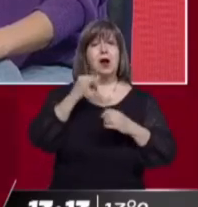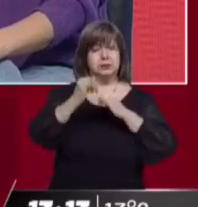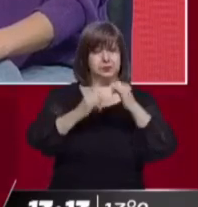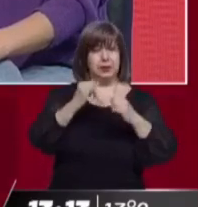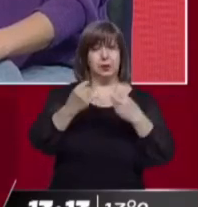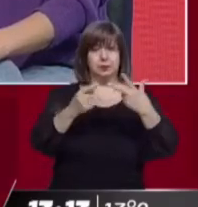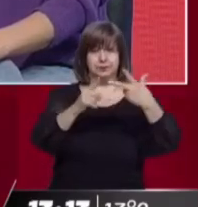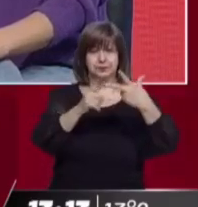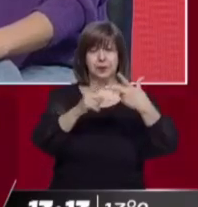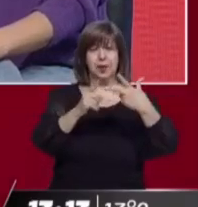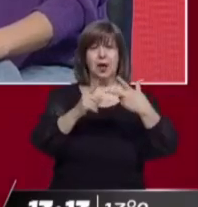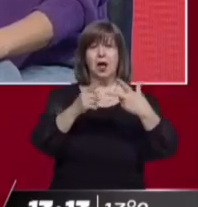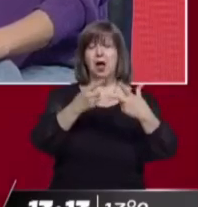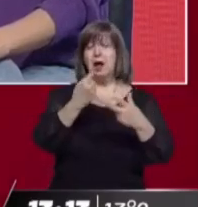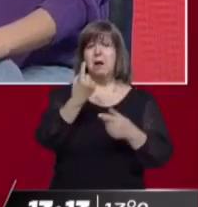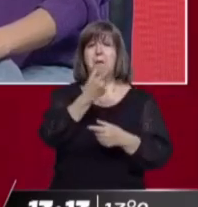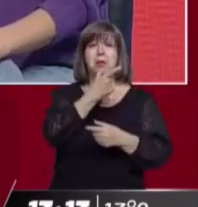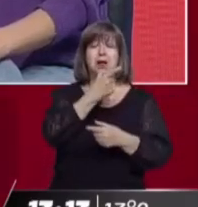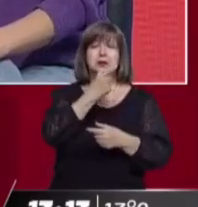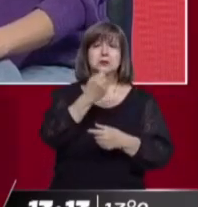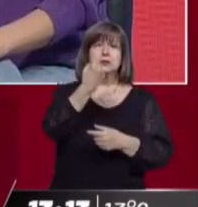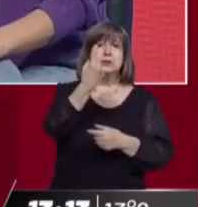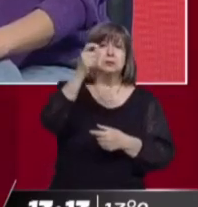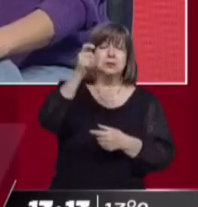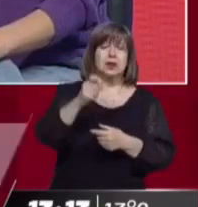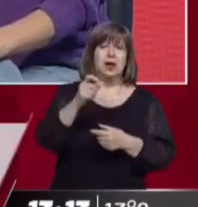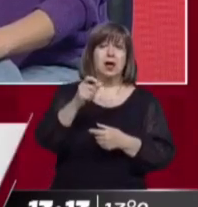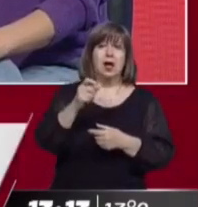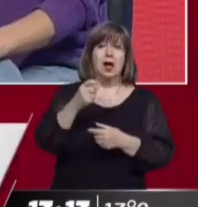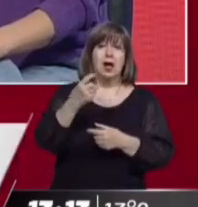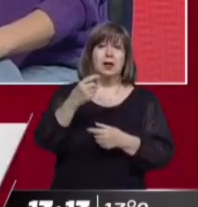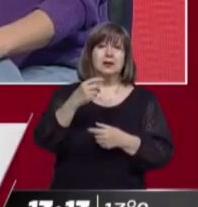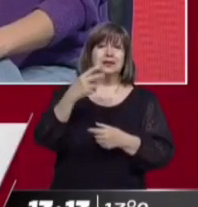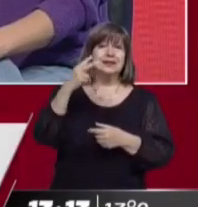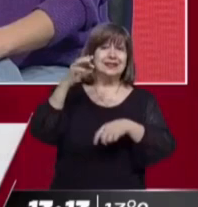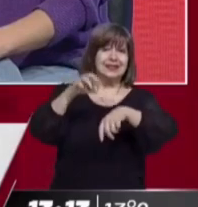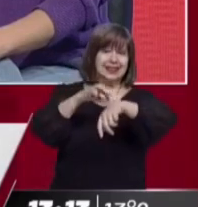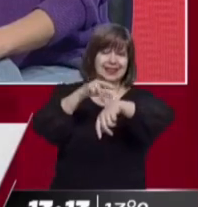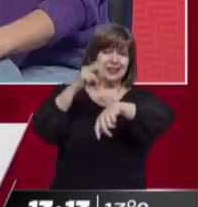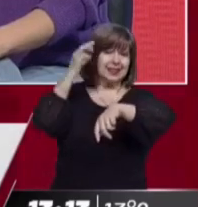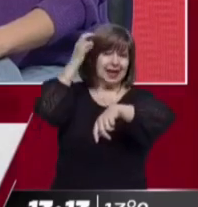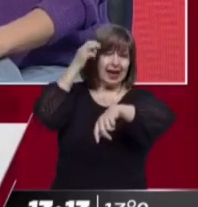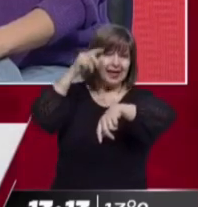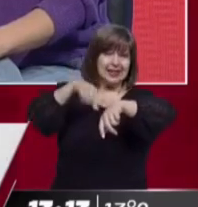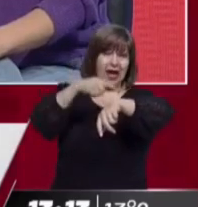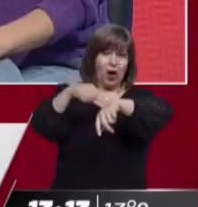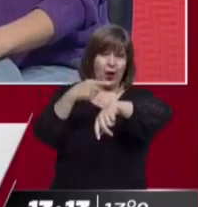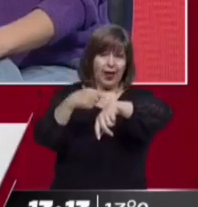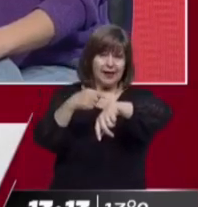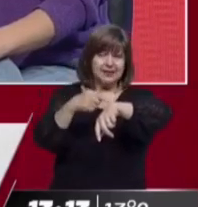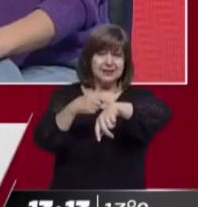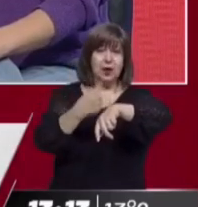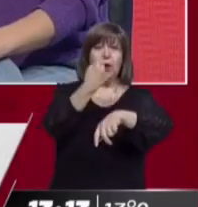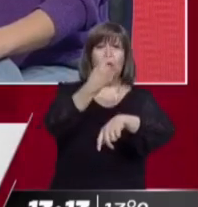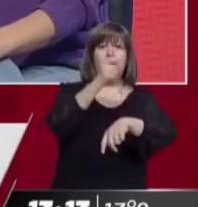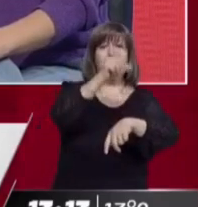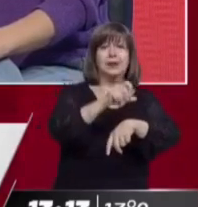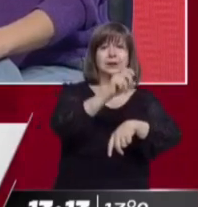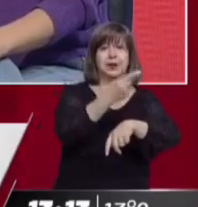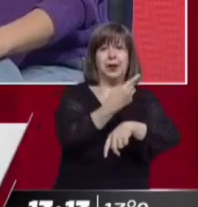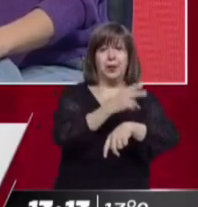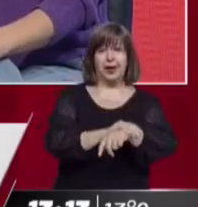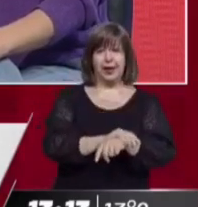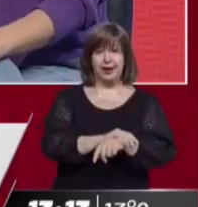una persona cada 30 horas está muriendo en Mendoza víctima de incidentes viales